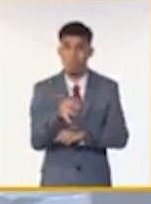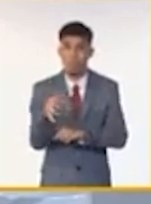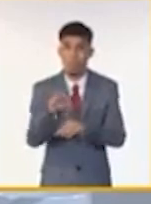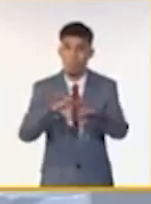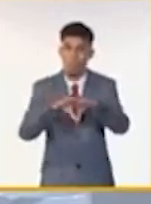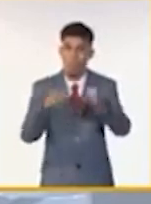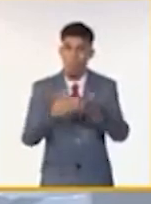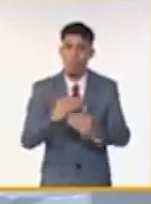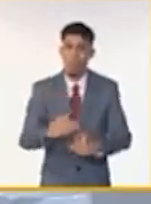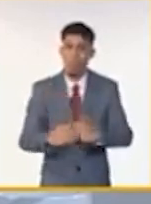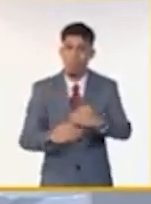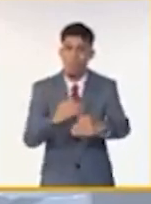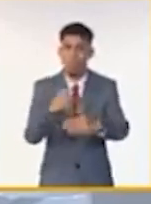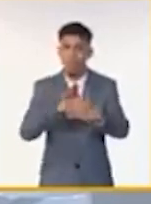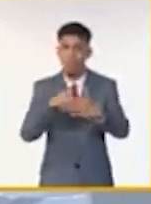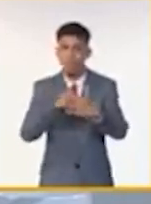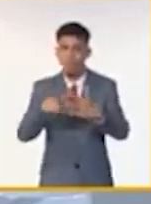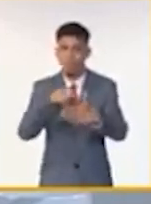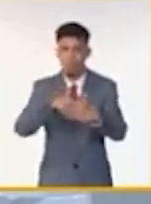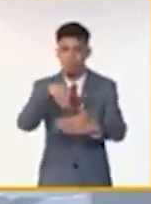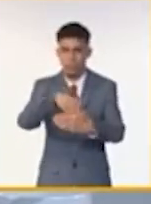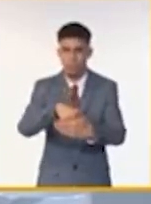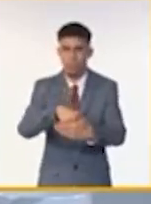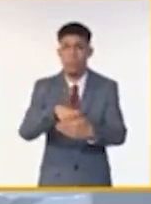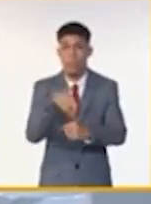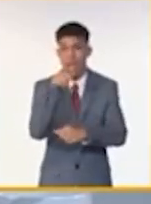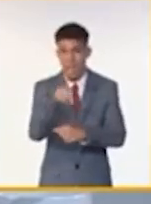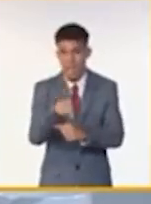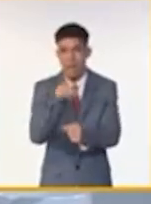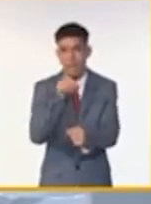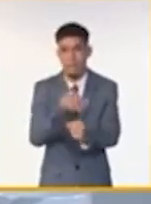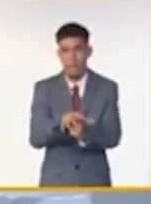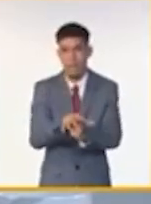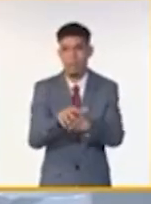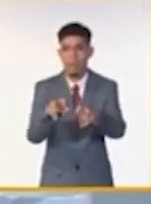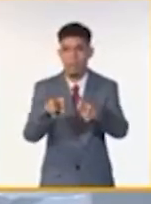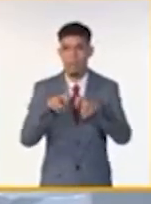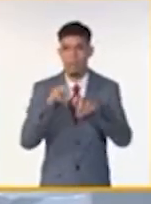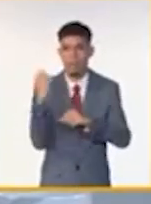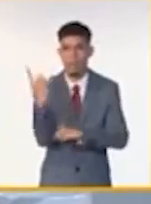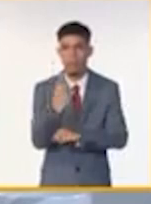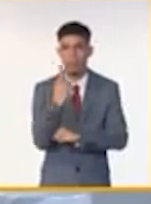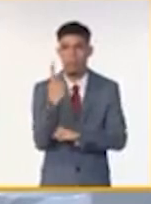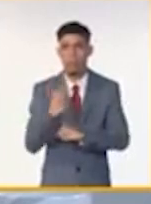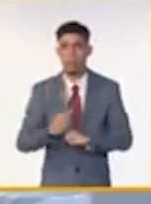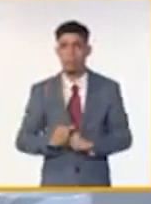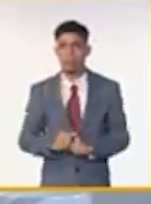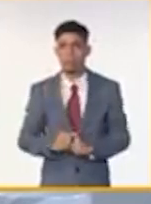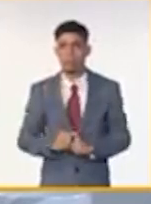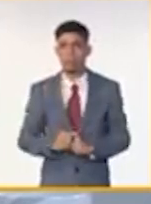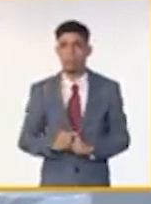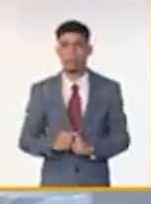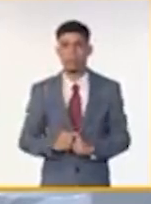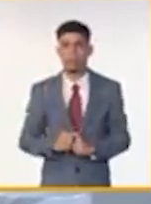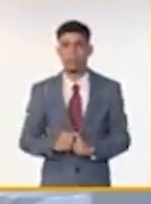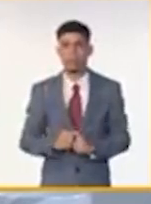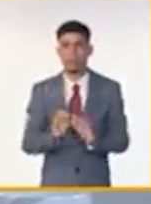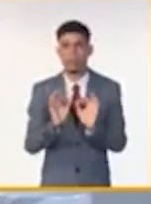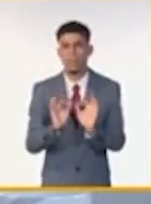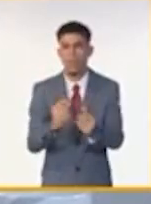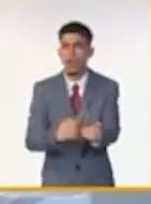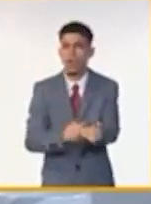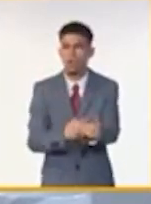de consulta etcétera tomarán posesión allí comenzaremos la asamblea nacional y también como es tradicional se